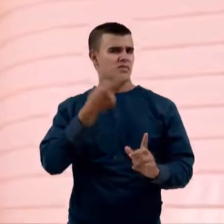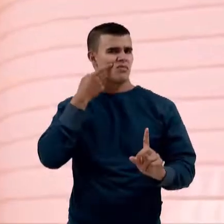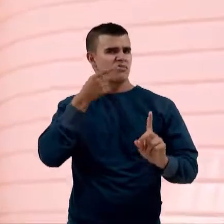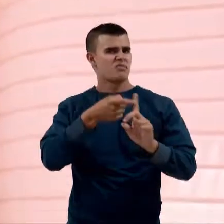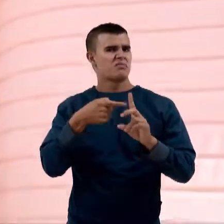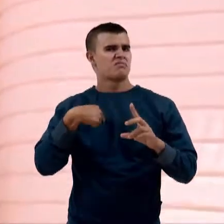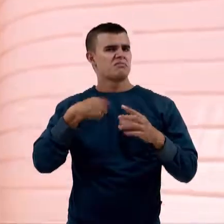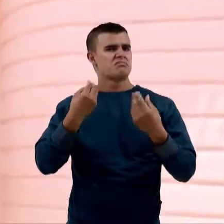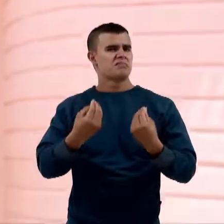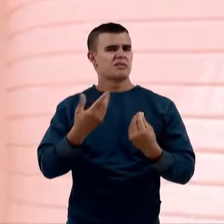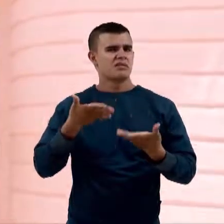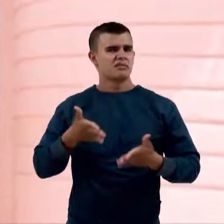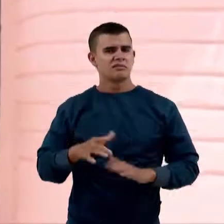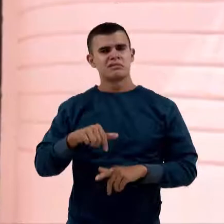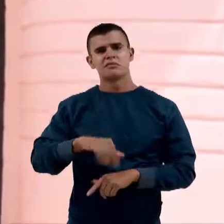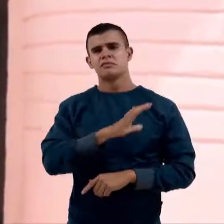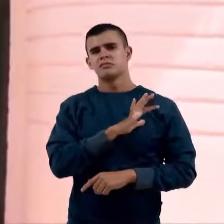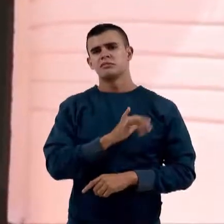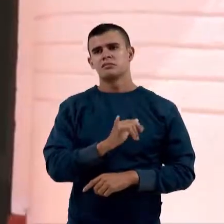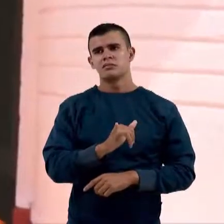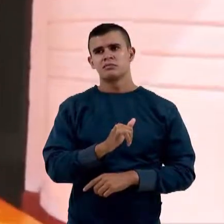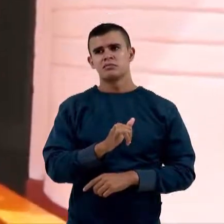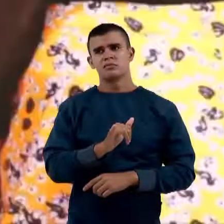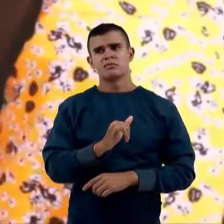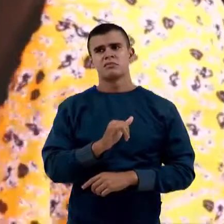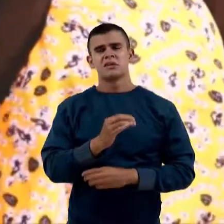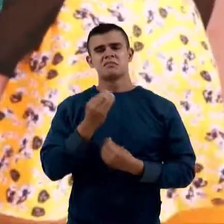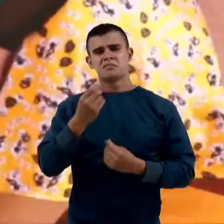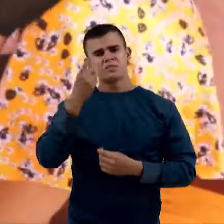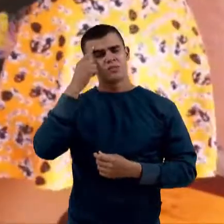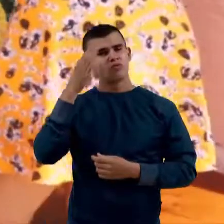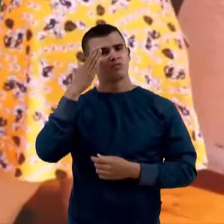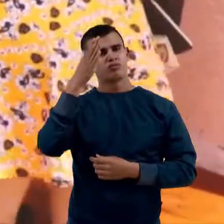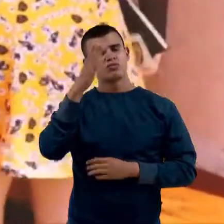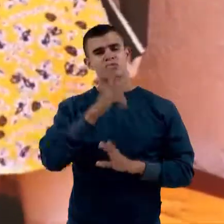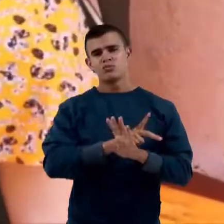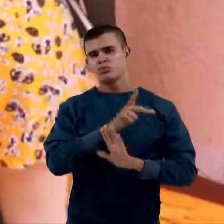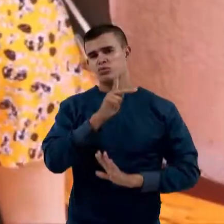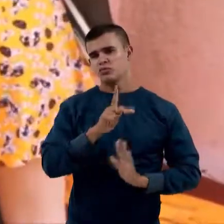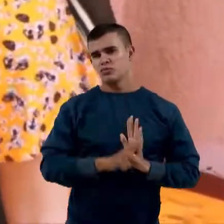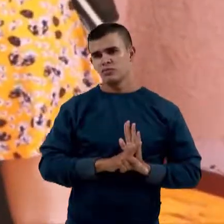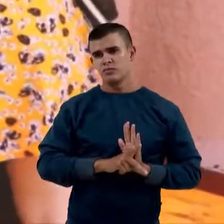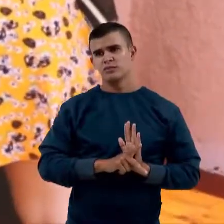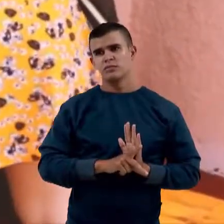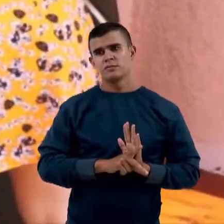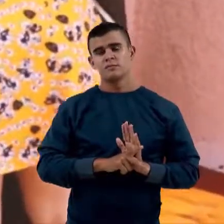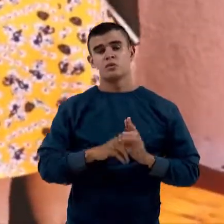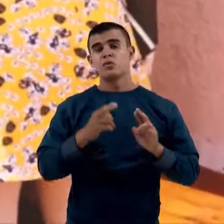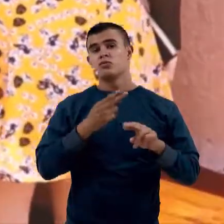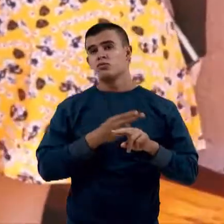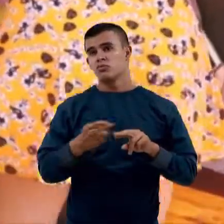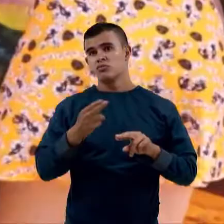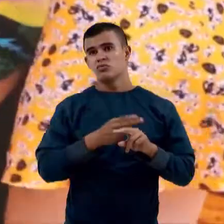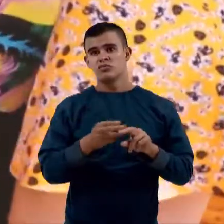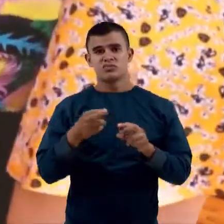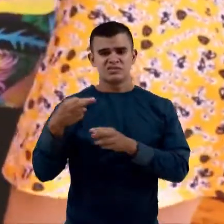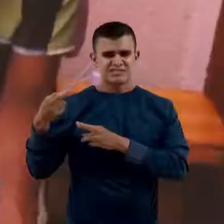es la idea por la cual nacimos en Cali, con el fin de un gran proyecto,